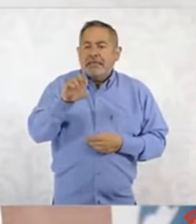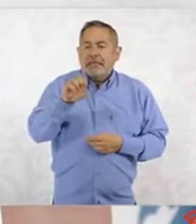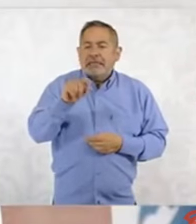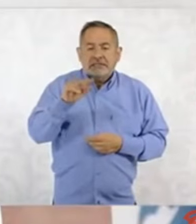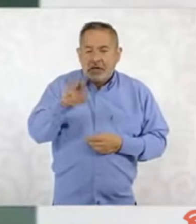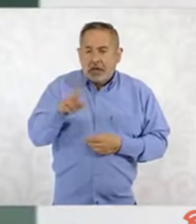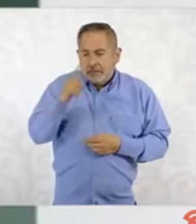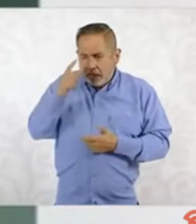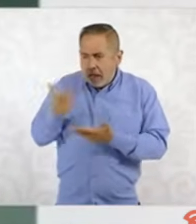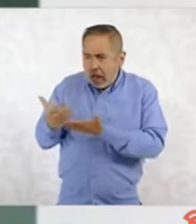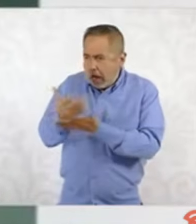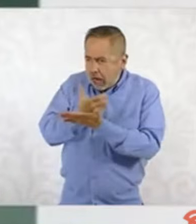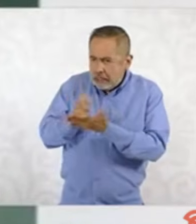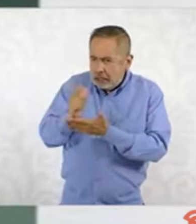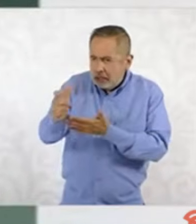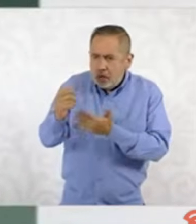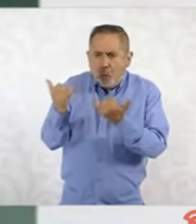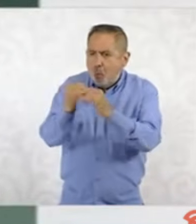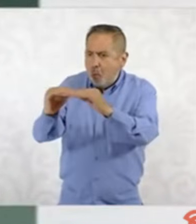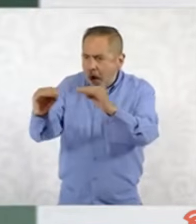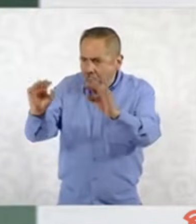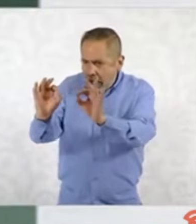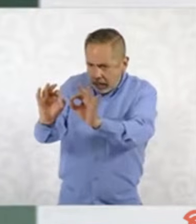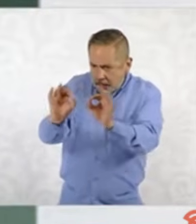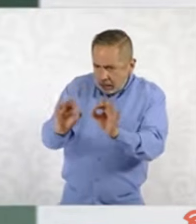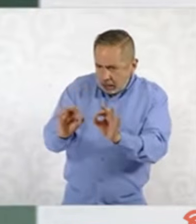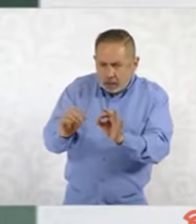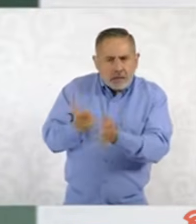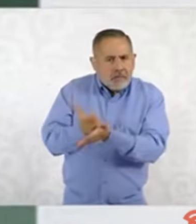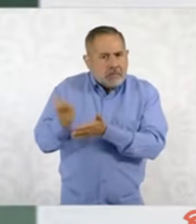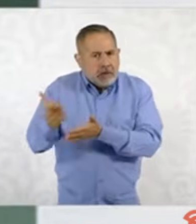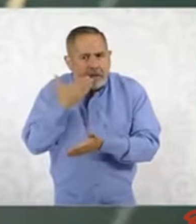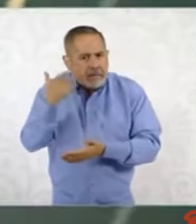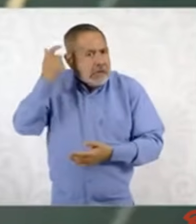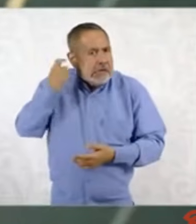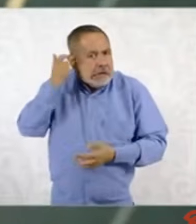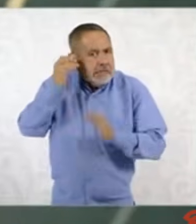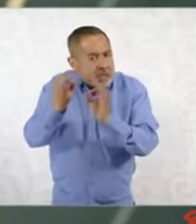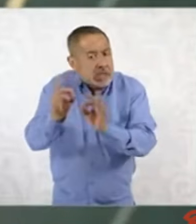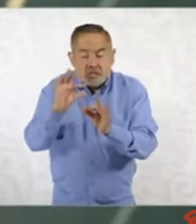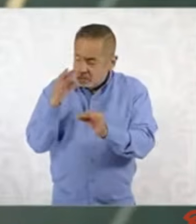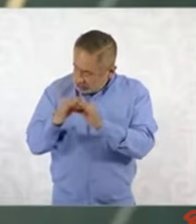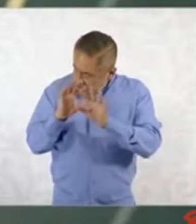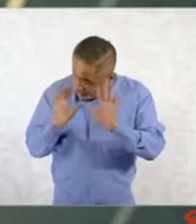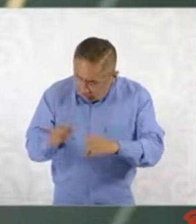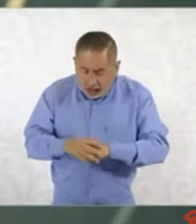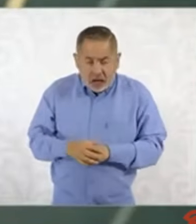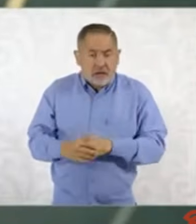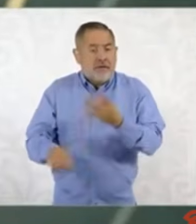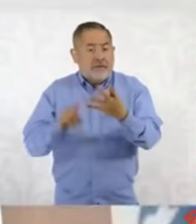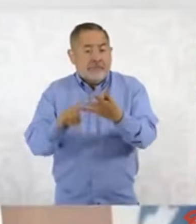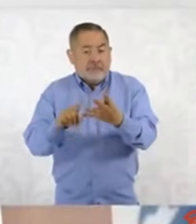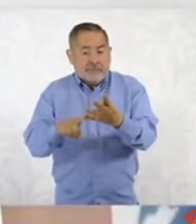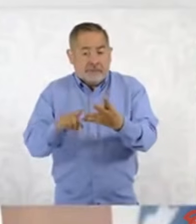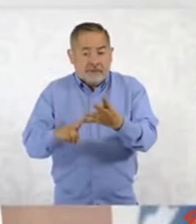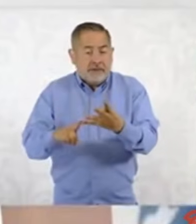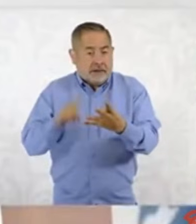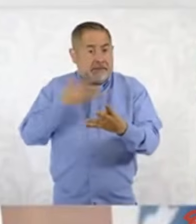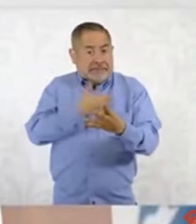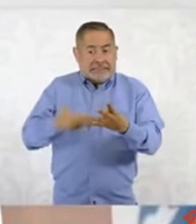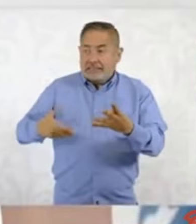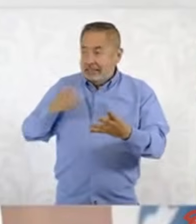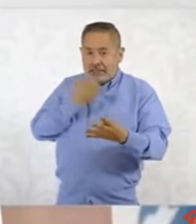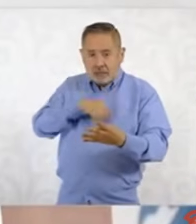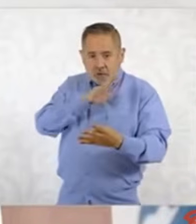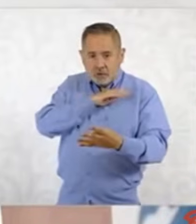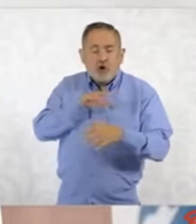viejo régimen solidario intergeneracional. Y un cuarto punto con la presidenta Claudia Sheinbaum fue modificar la tabla de